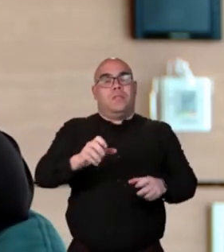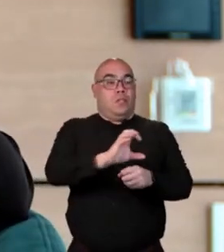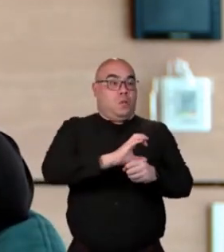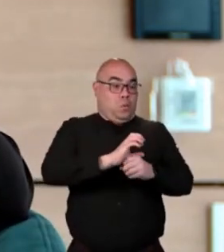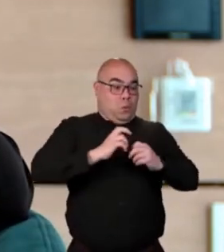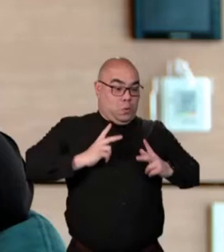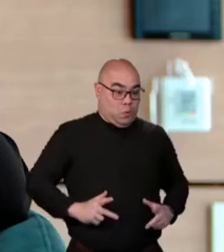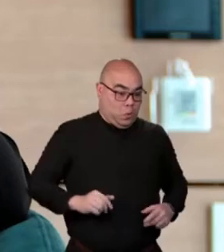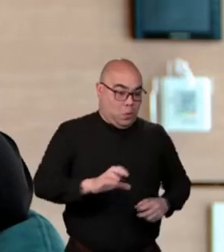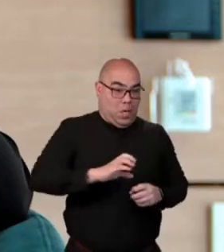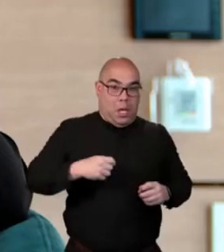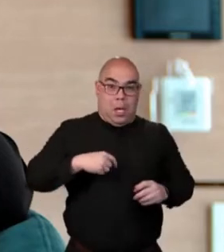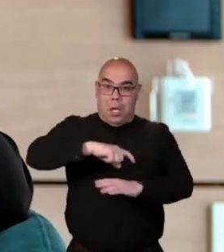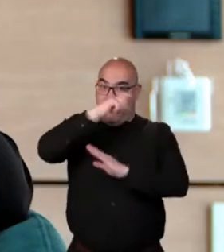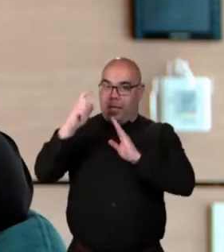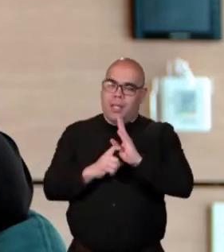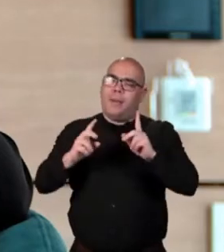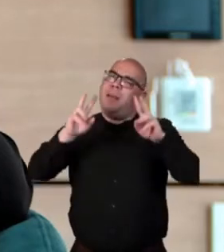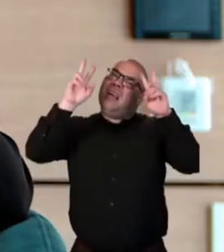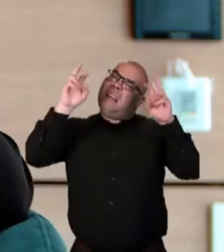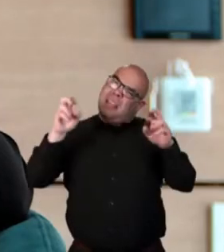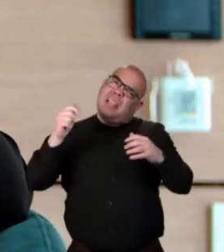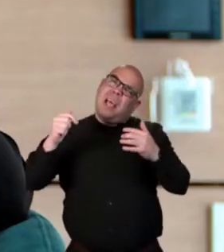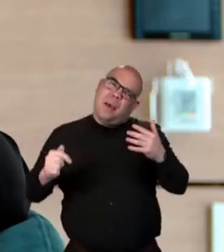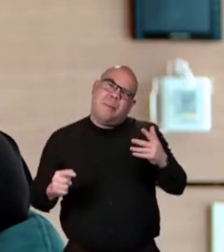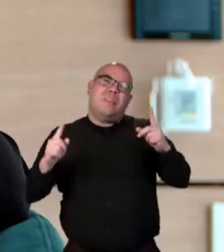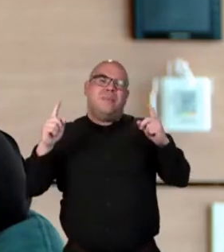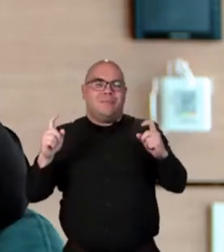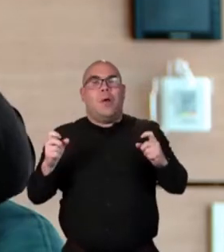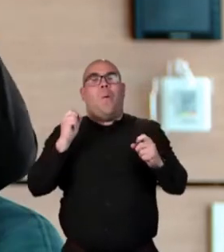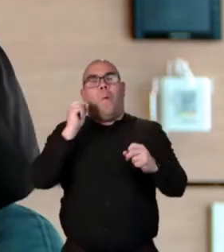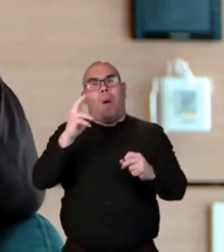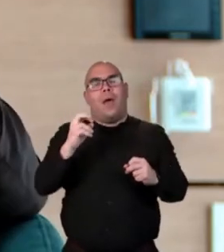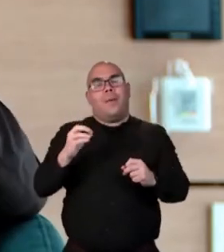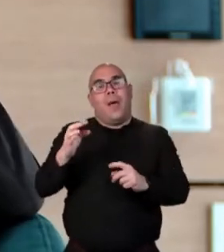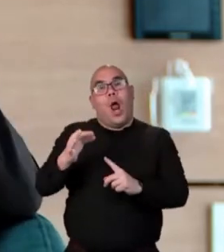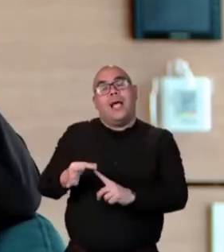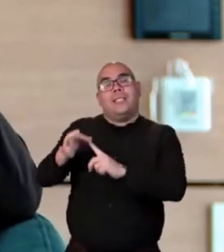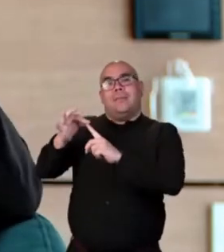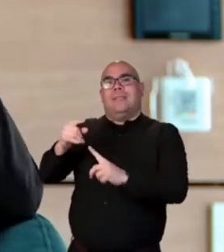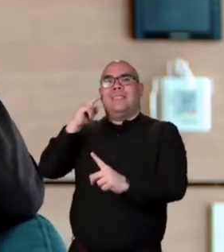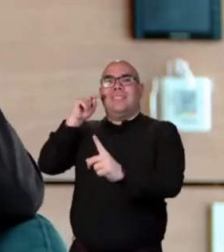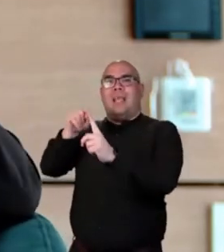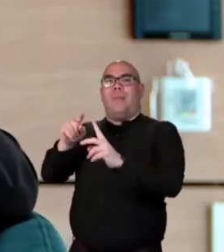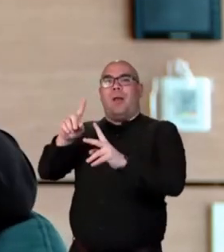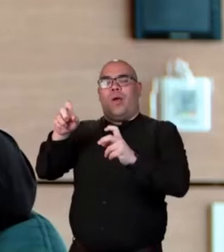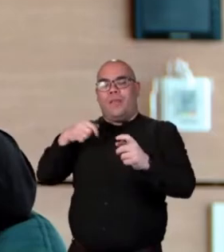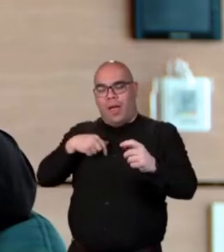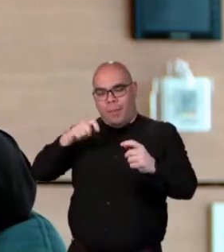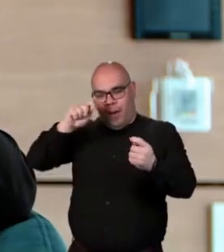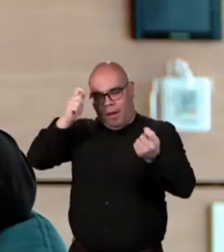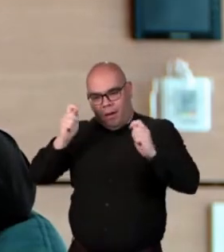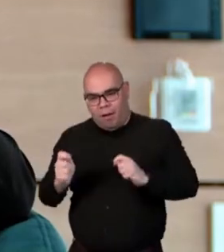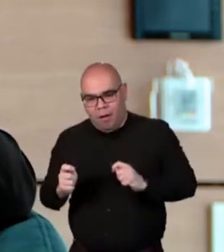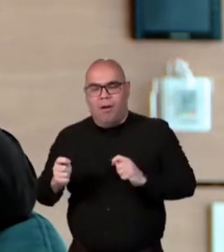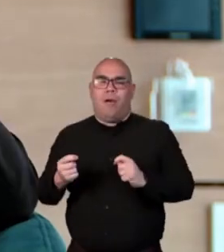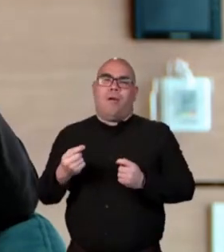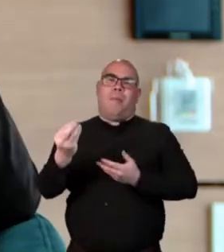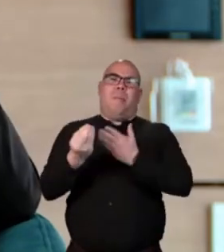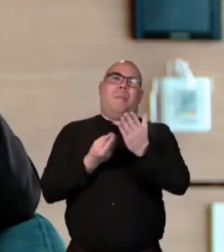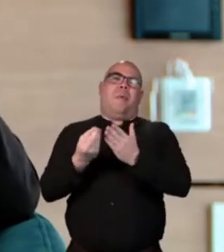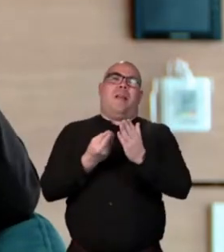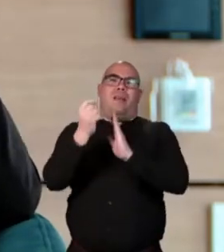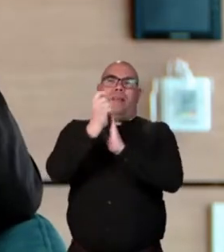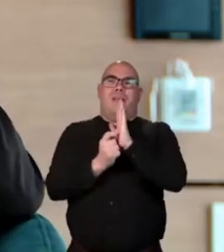de los temas específicos y especializados con un sistema de más de revisión muy flexible de prerrequisitos con un sistema